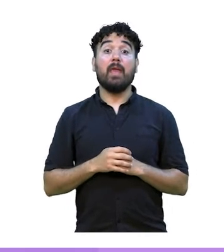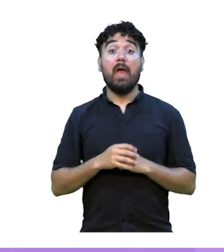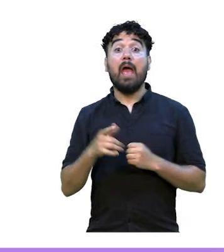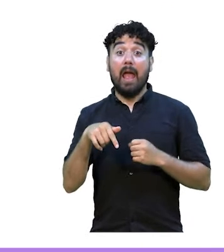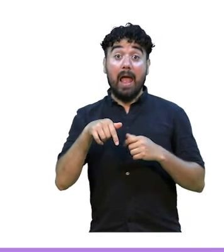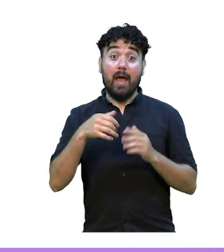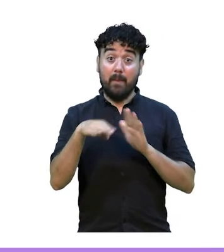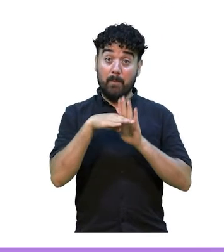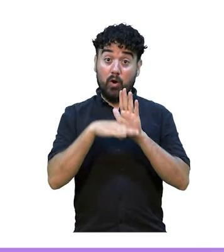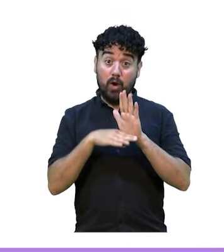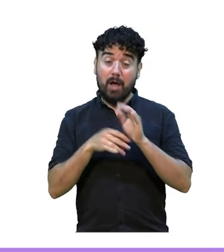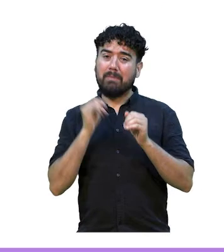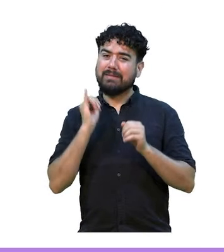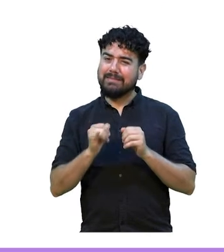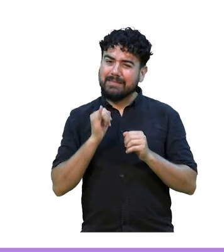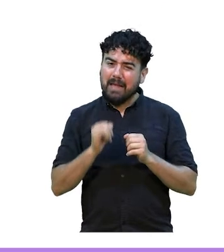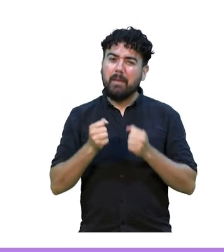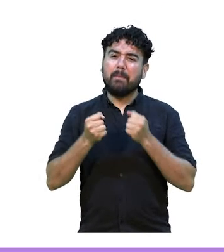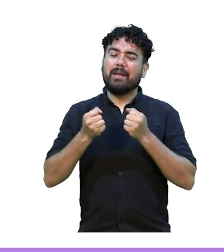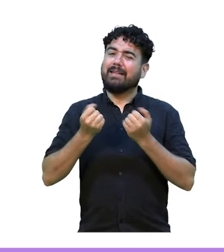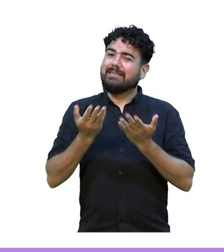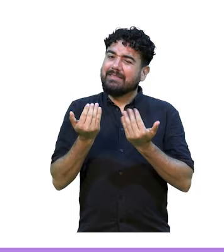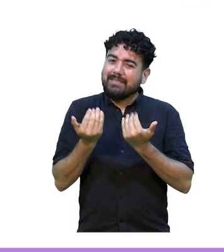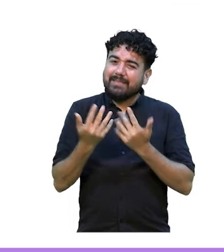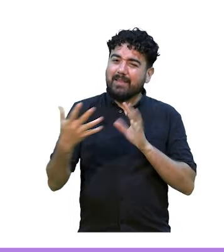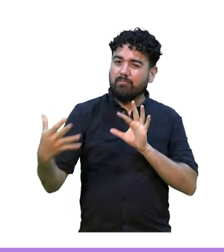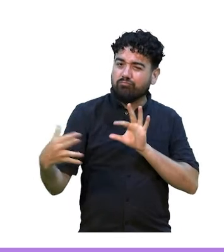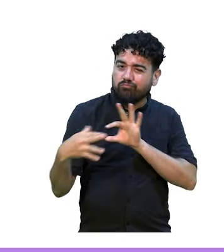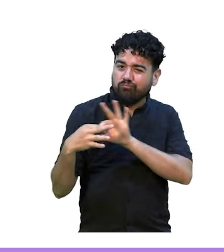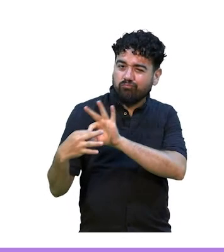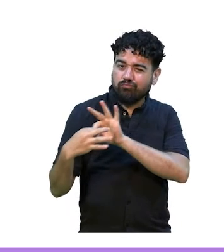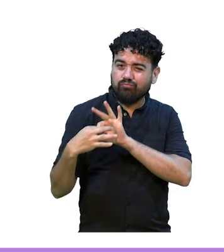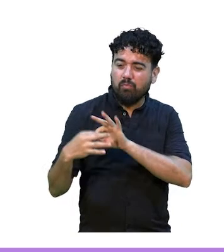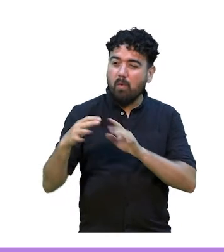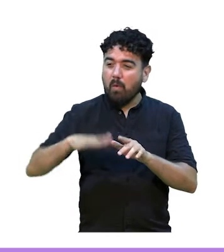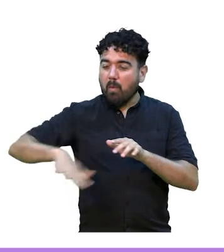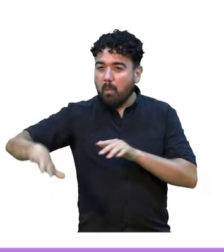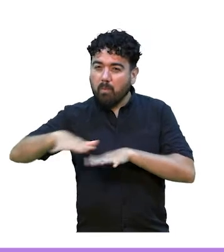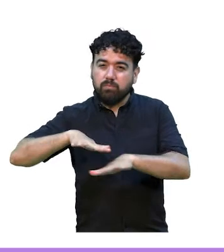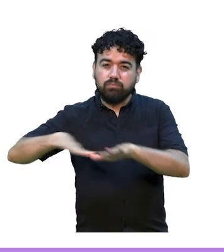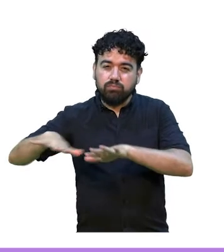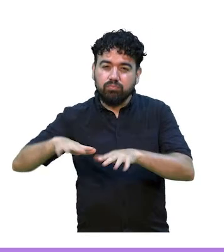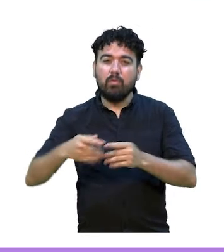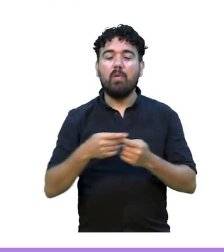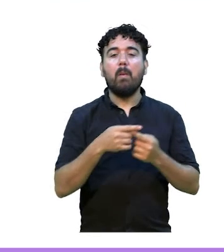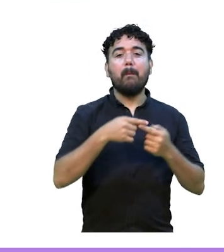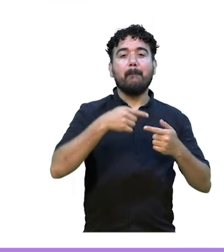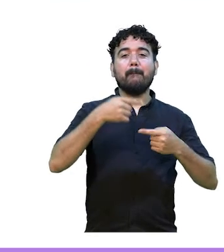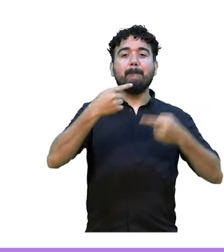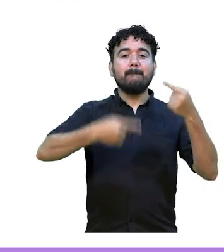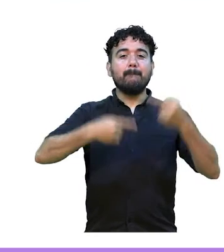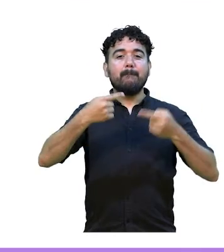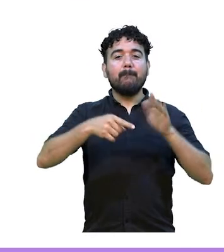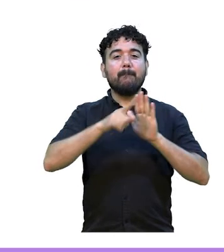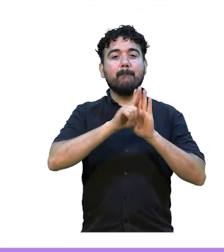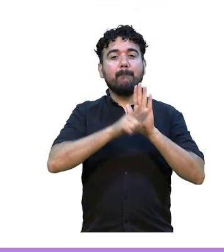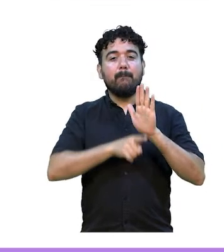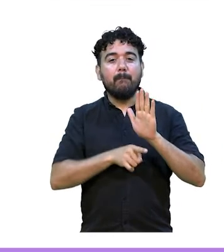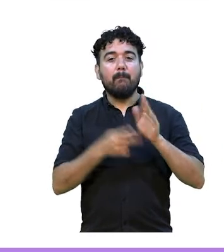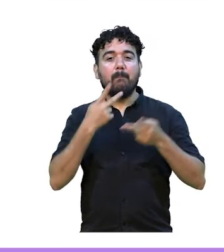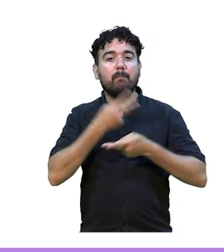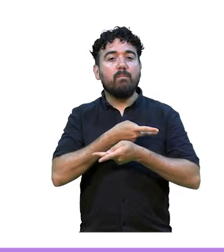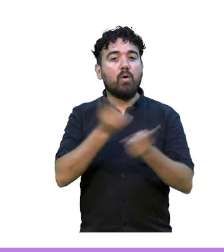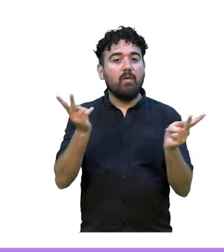La posibilidad de programas como este depende siempre de una articulación entre los movimientos sociales y las